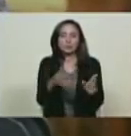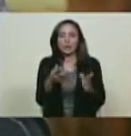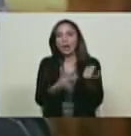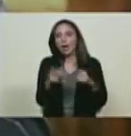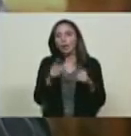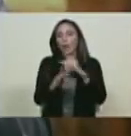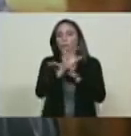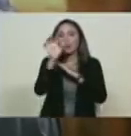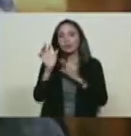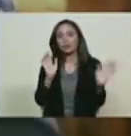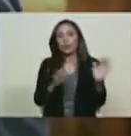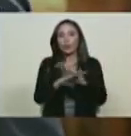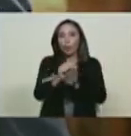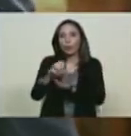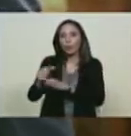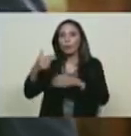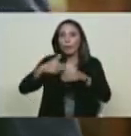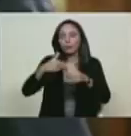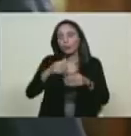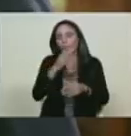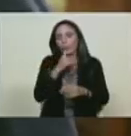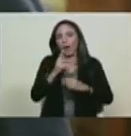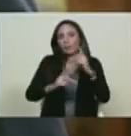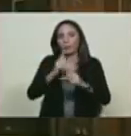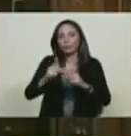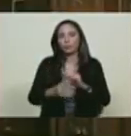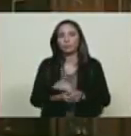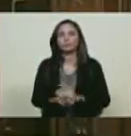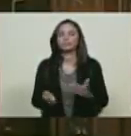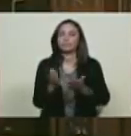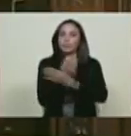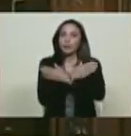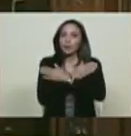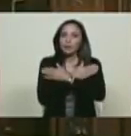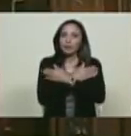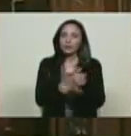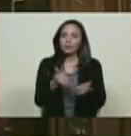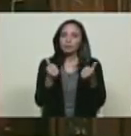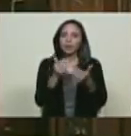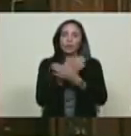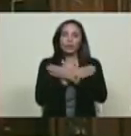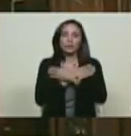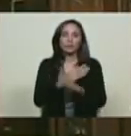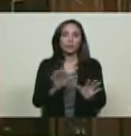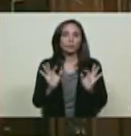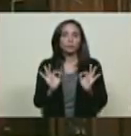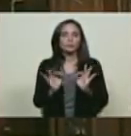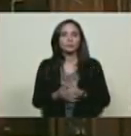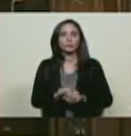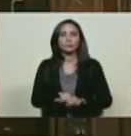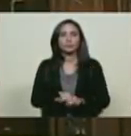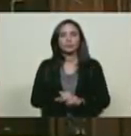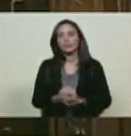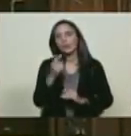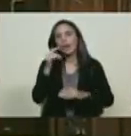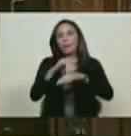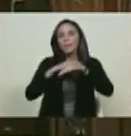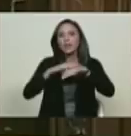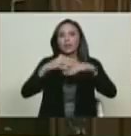países consumidores. Ha sido una jornada muy exitosa, mi hermano. Bueno, te felicito de manera muy especial, compañero mayor general Manuel